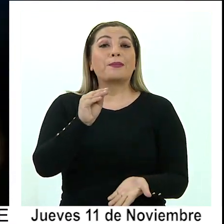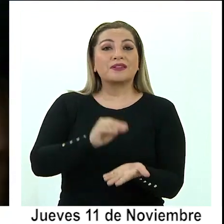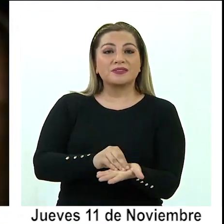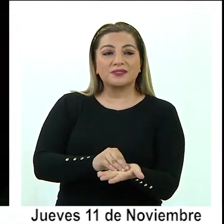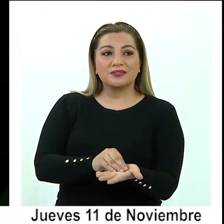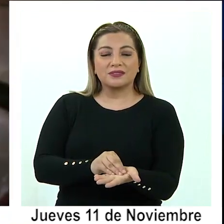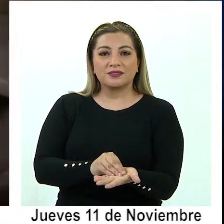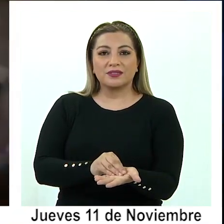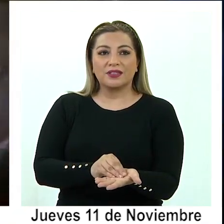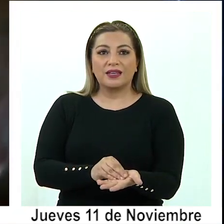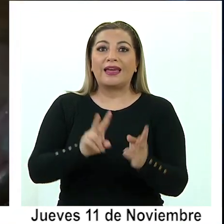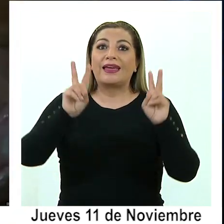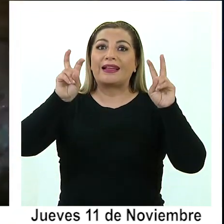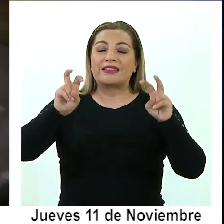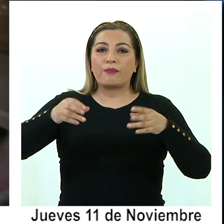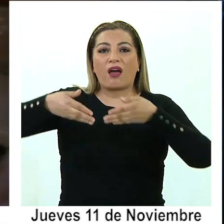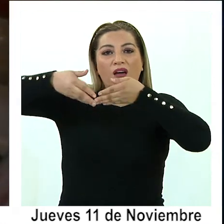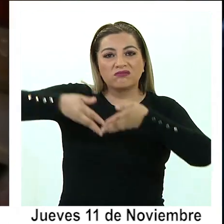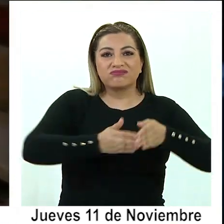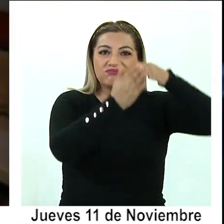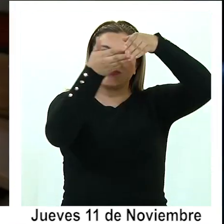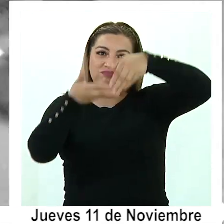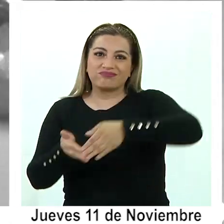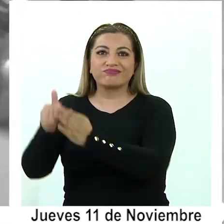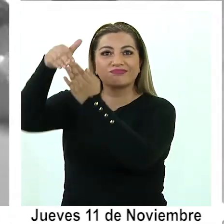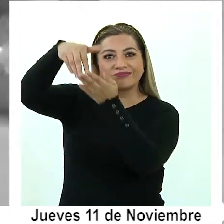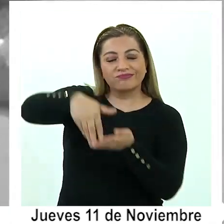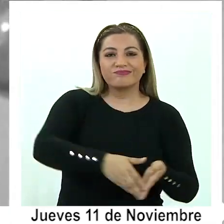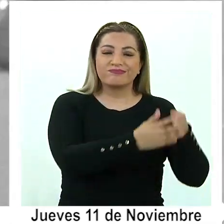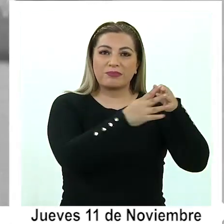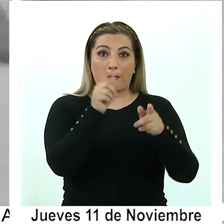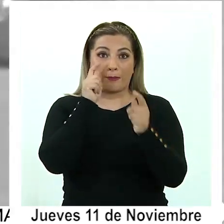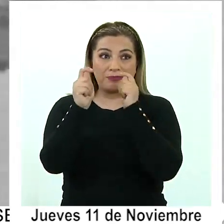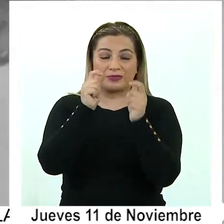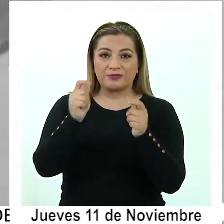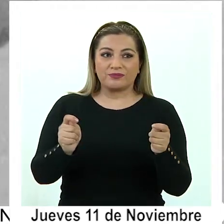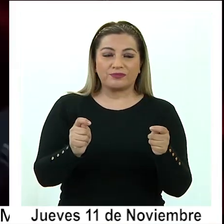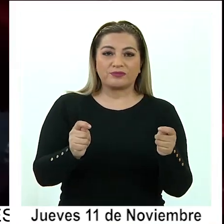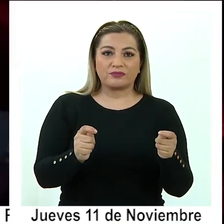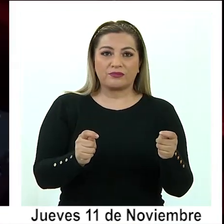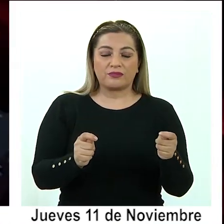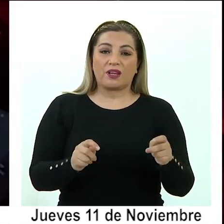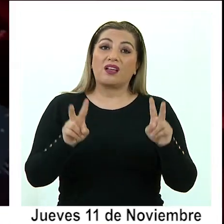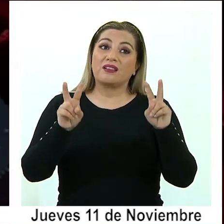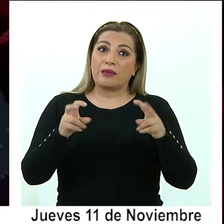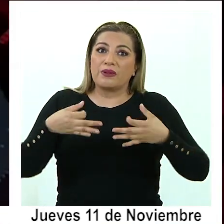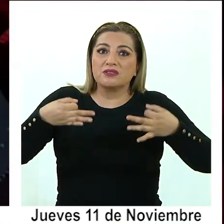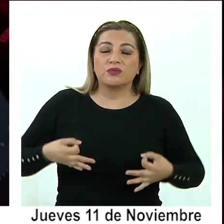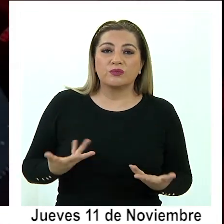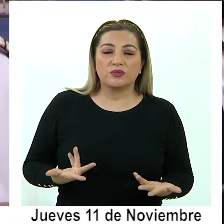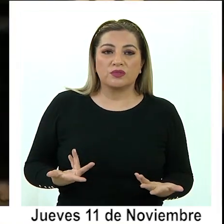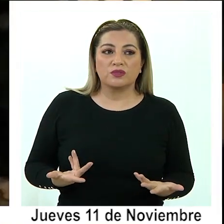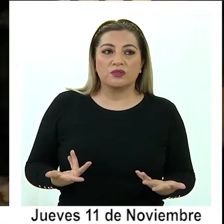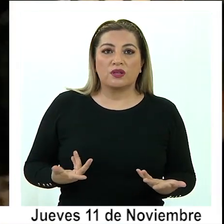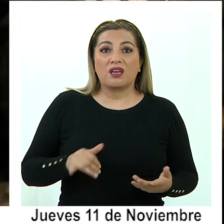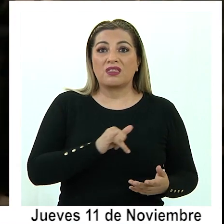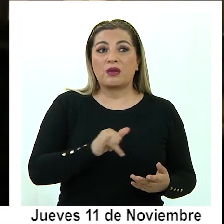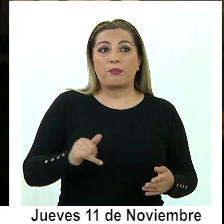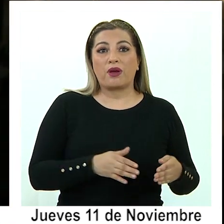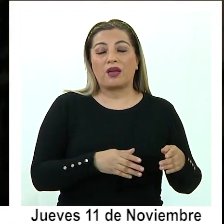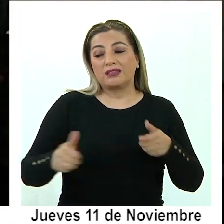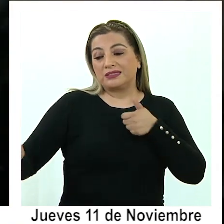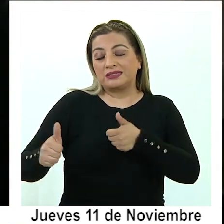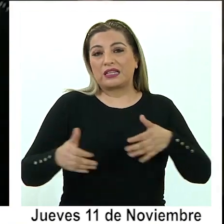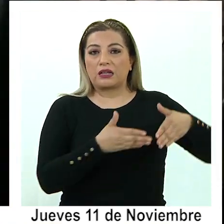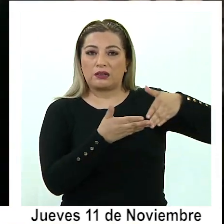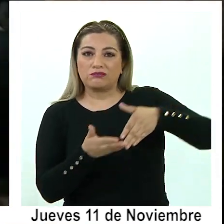condiciones de navegabilidad en que se encontraba la embarcación, que lamentablemente no brindaba la seguridad y finalmente naufragó en el mismo punto en que fue encontrada.